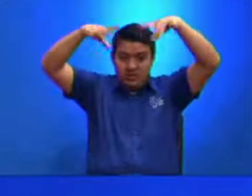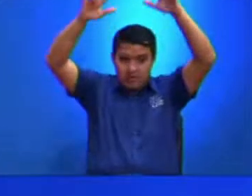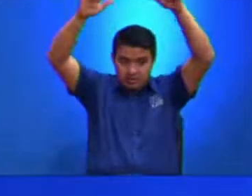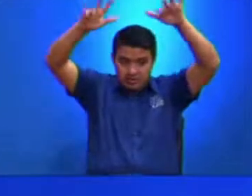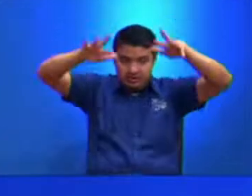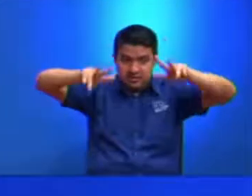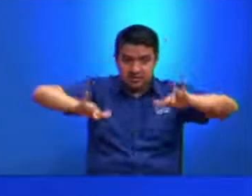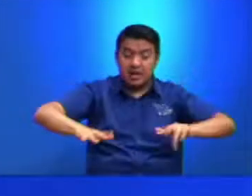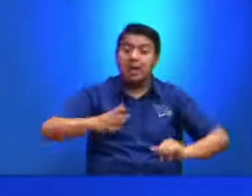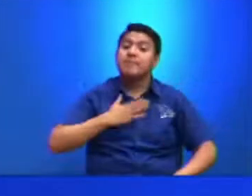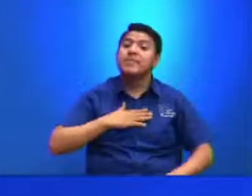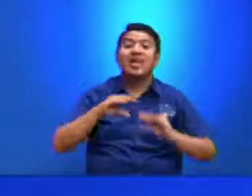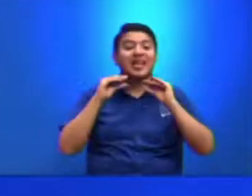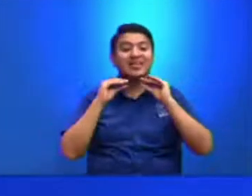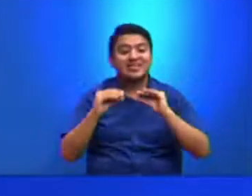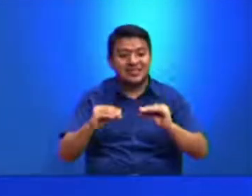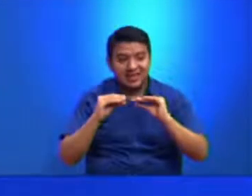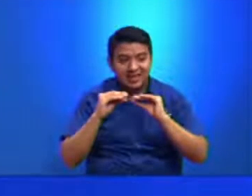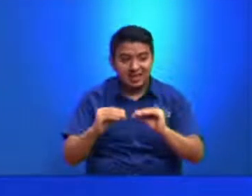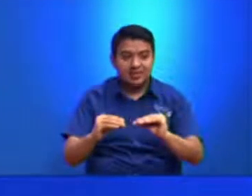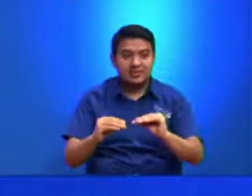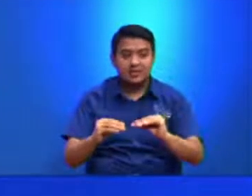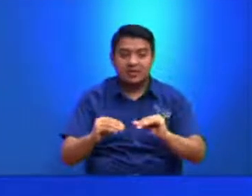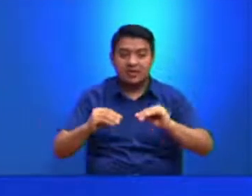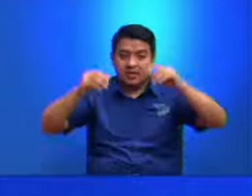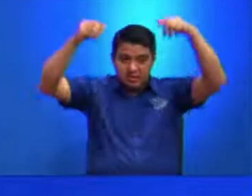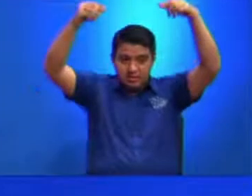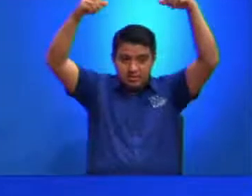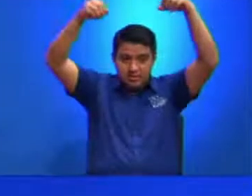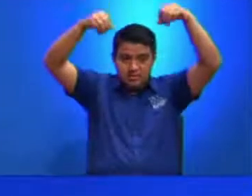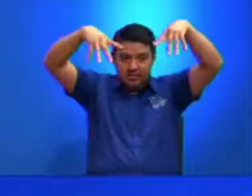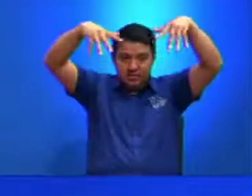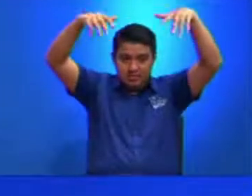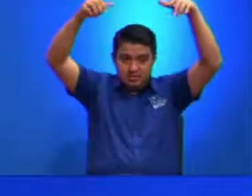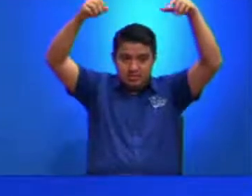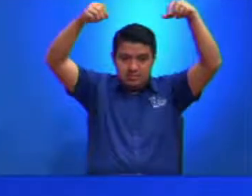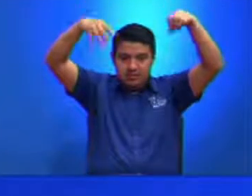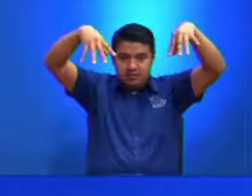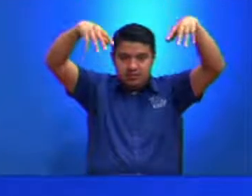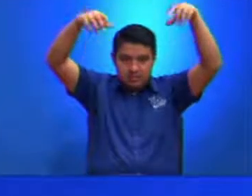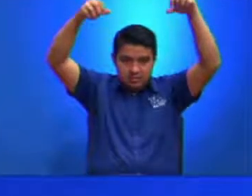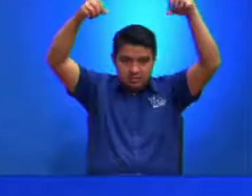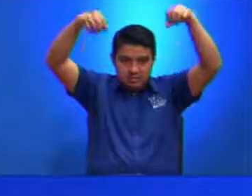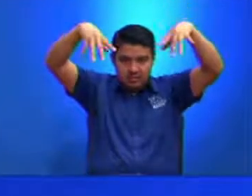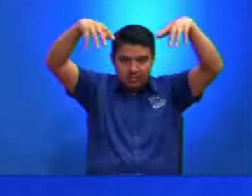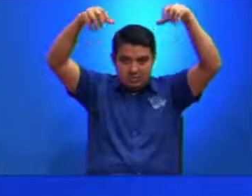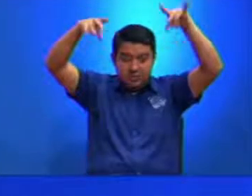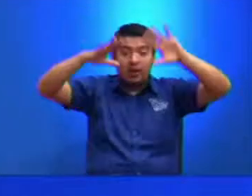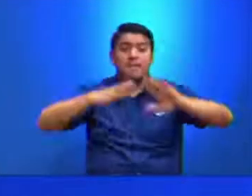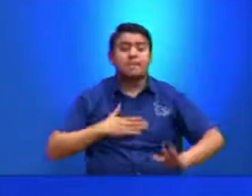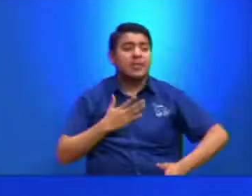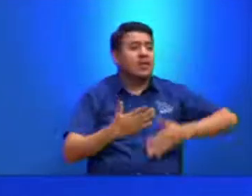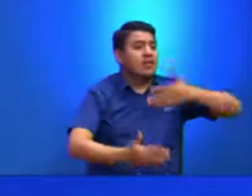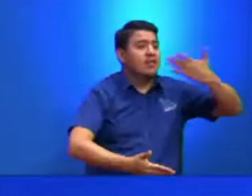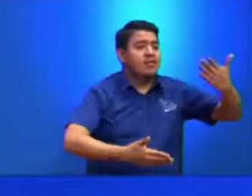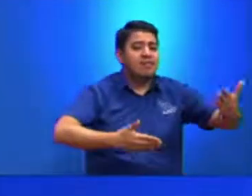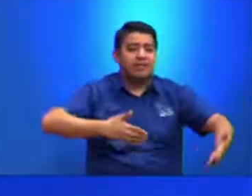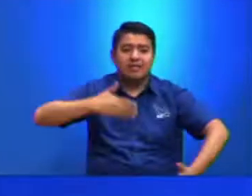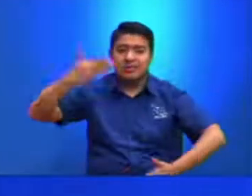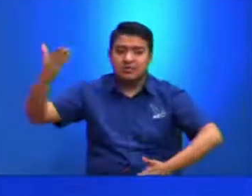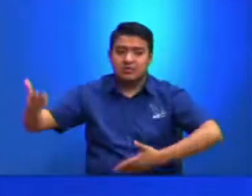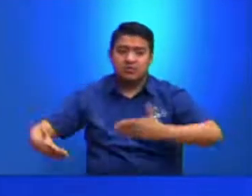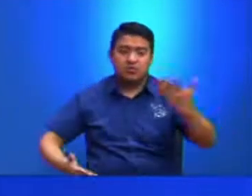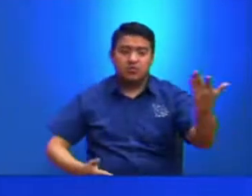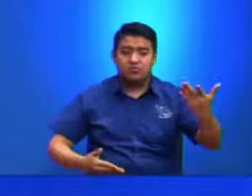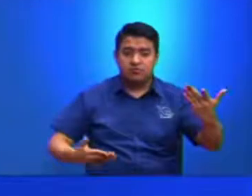enseñanza, y destile como el rocío mi discurso, como llovizna sobre el